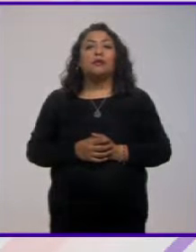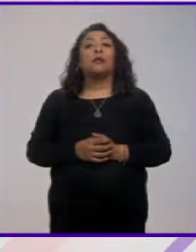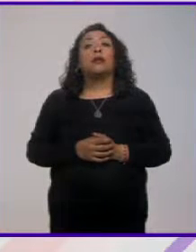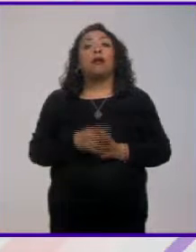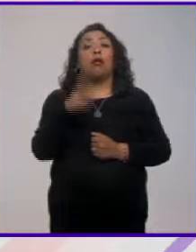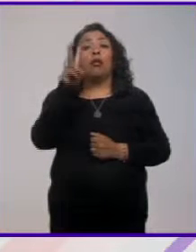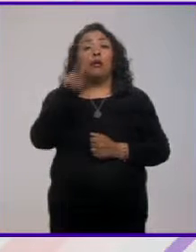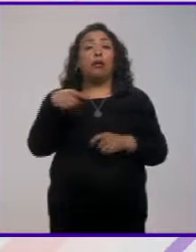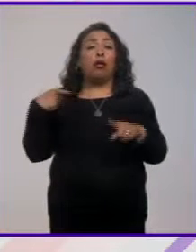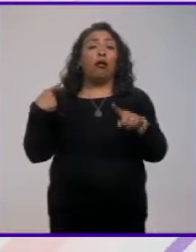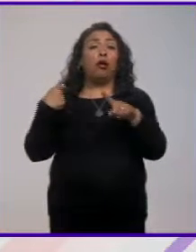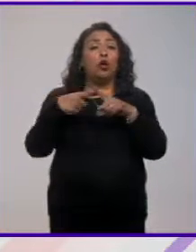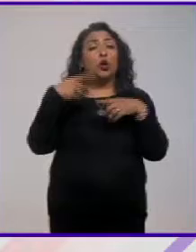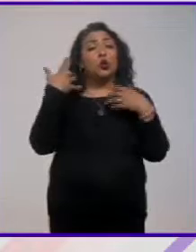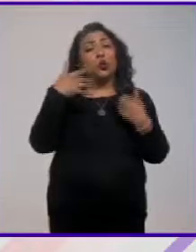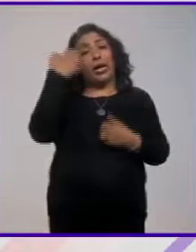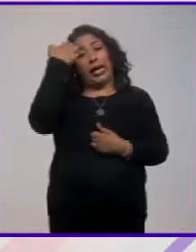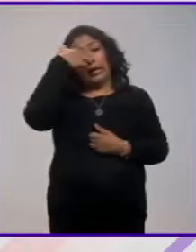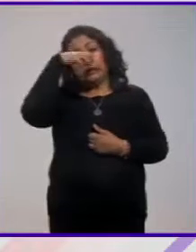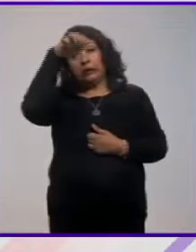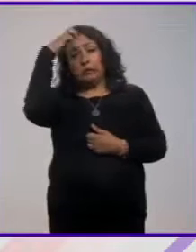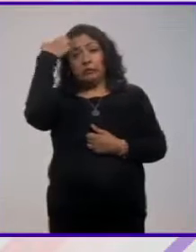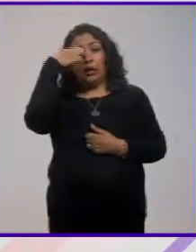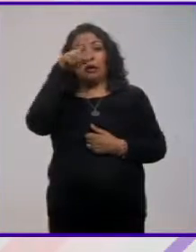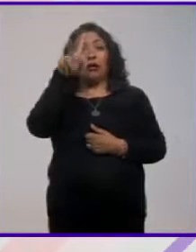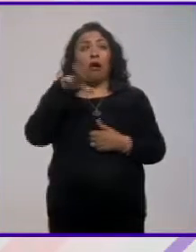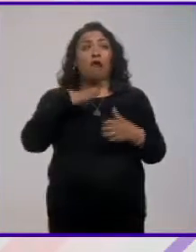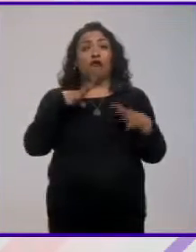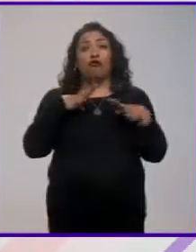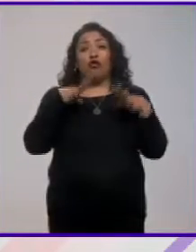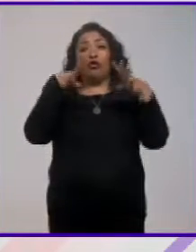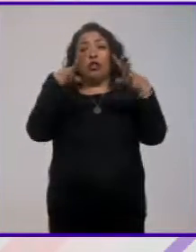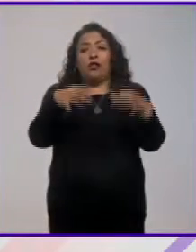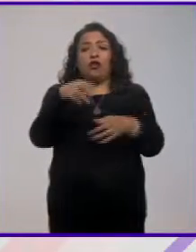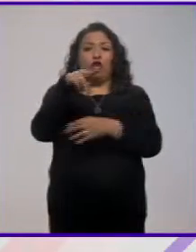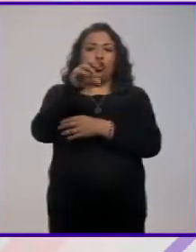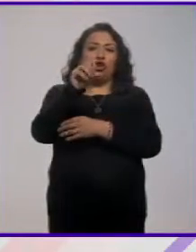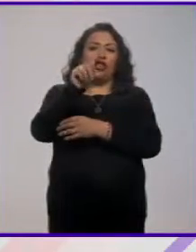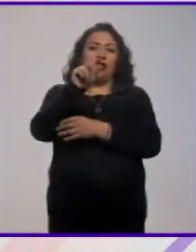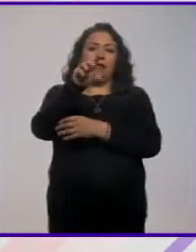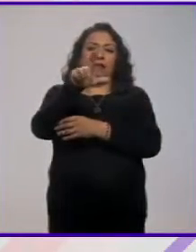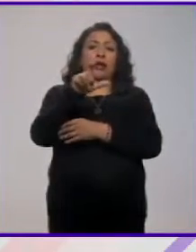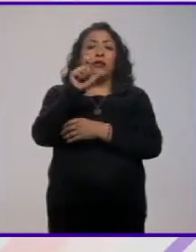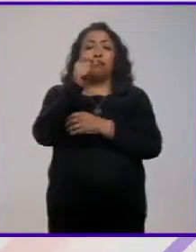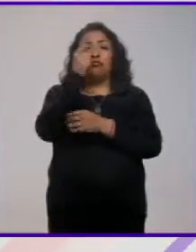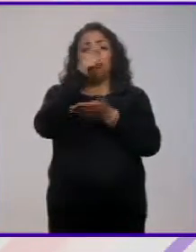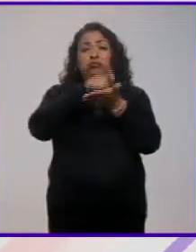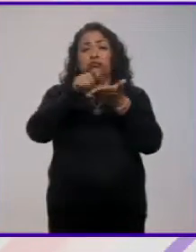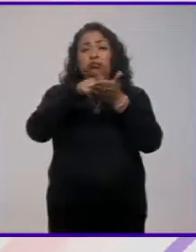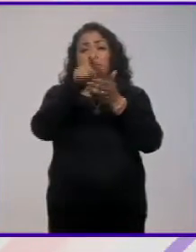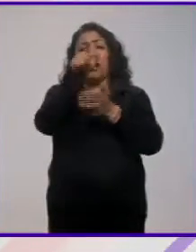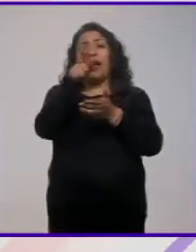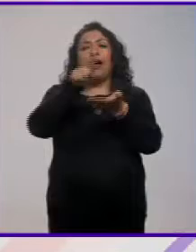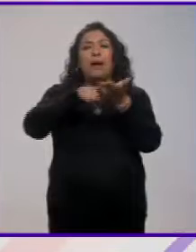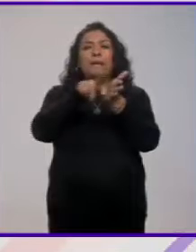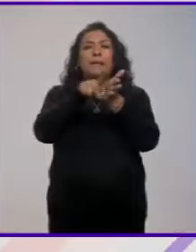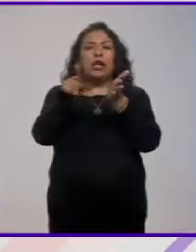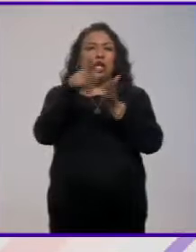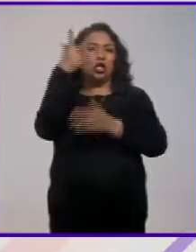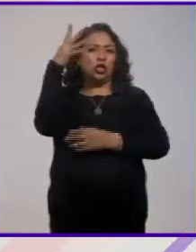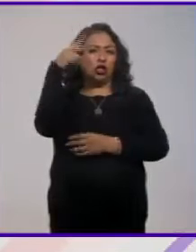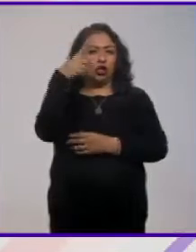Por su amplia trayectoria, entre la que destaca ser fundador de Notimex y columnista decano del Sol de